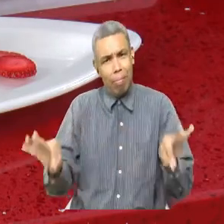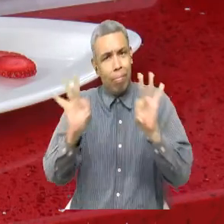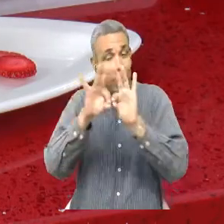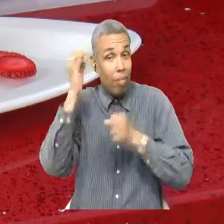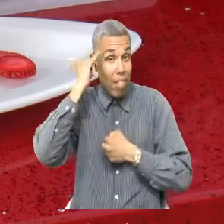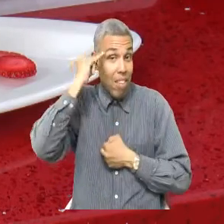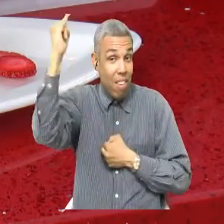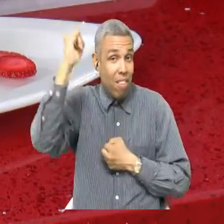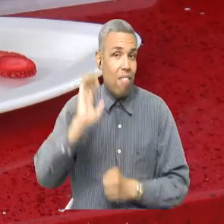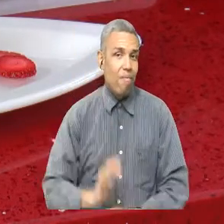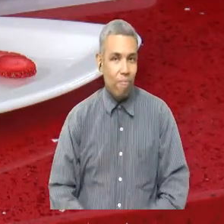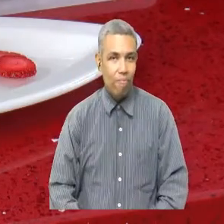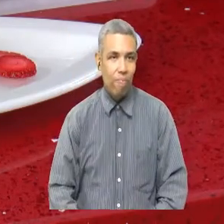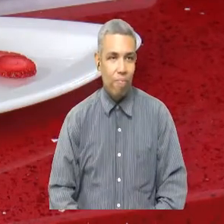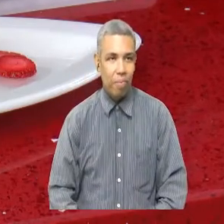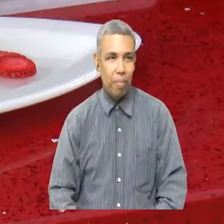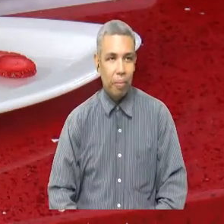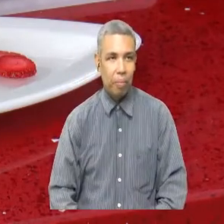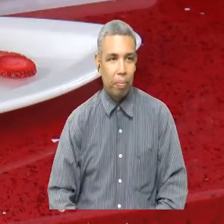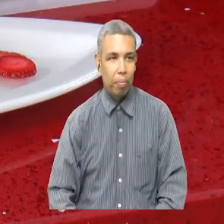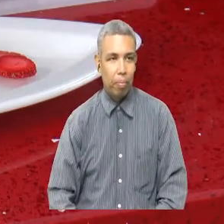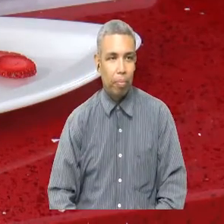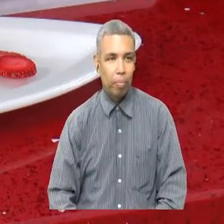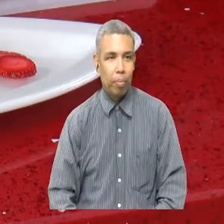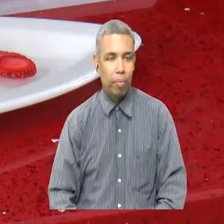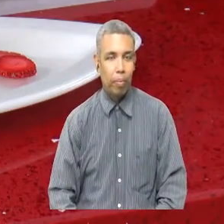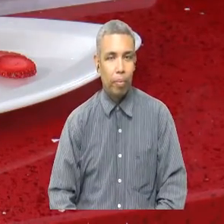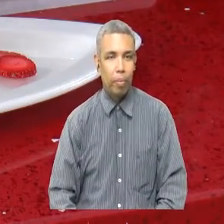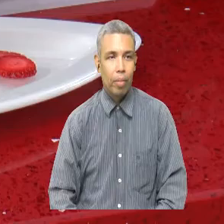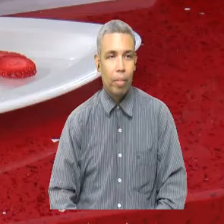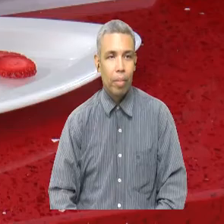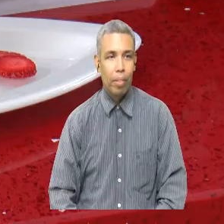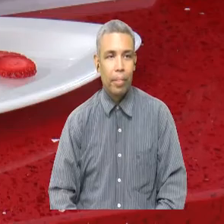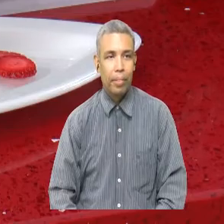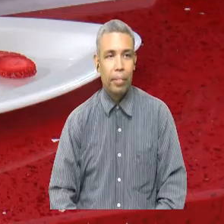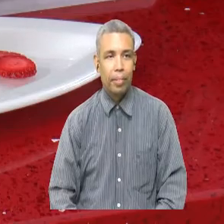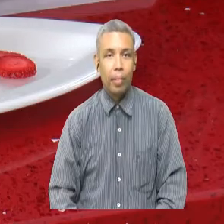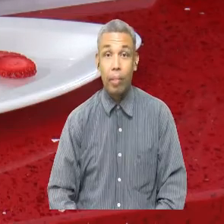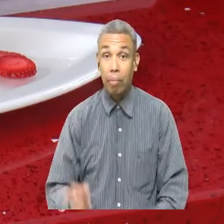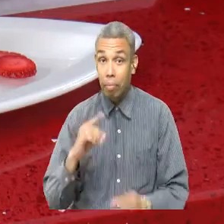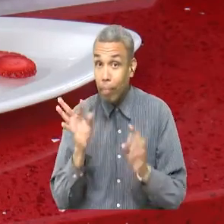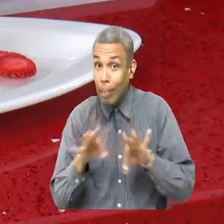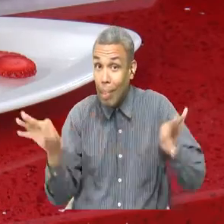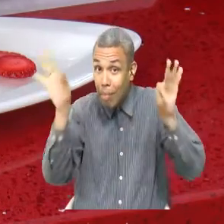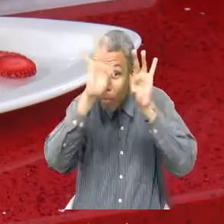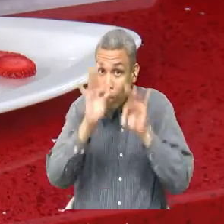Que se deje caer. Que se deje caer, sí. Aprendí la técnica de que se deje caer.